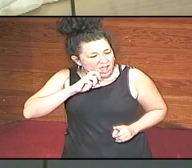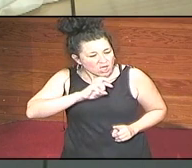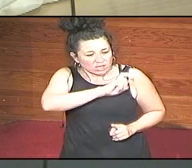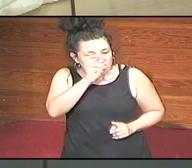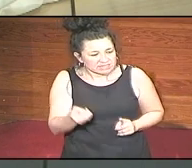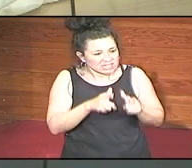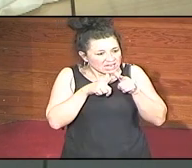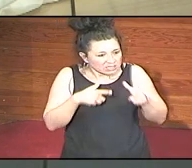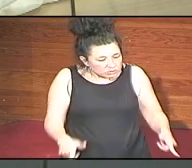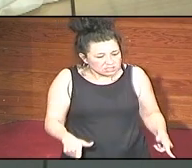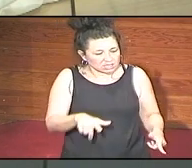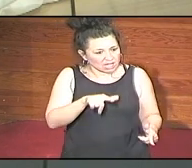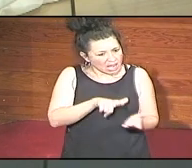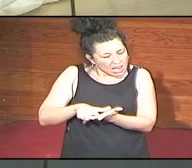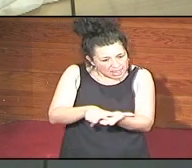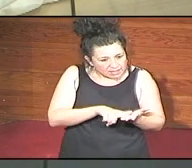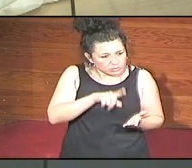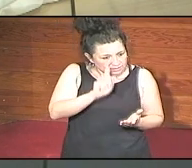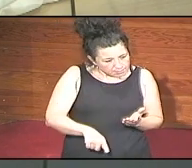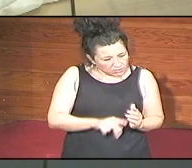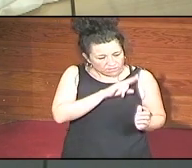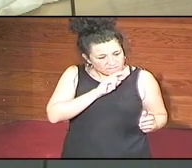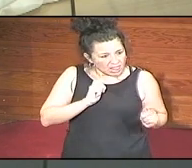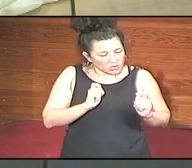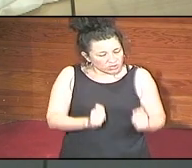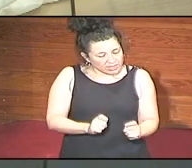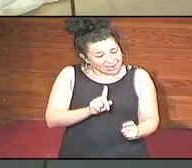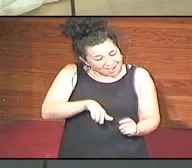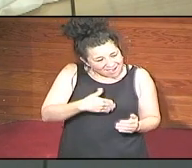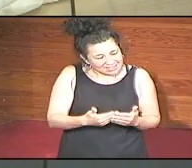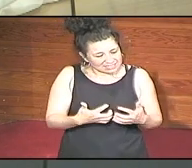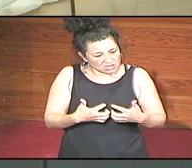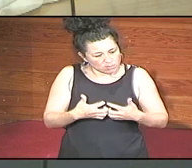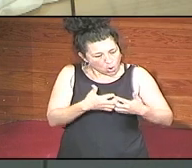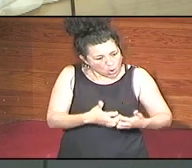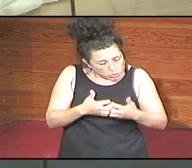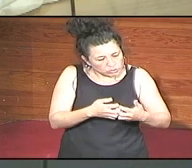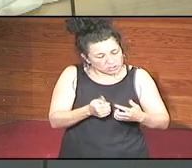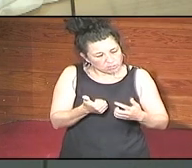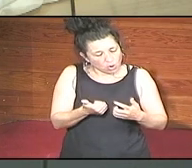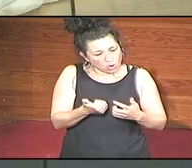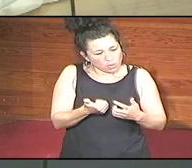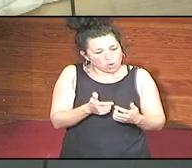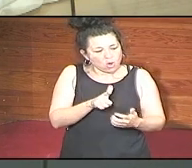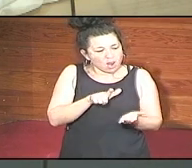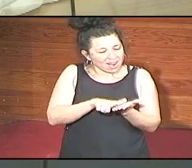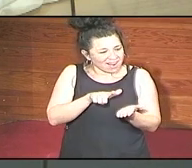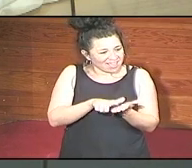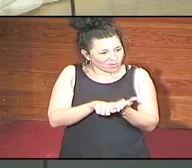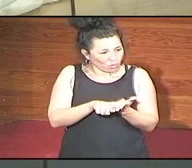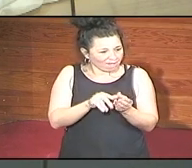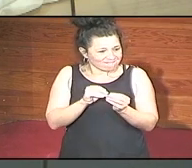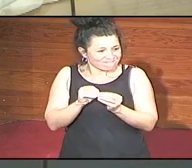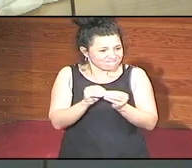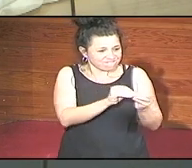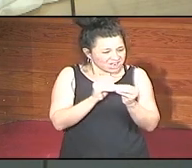esas lenguas incluso se combate la presencia de esa lengua franca en el francés el inglés